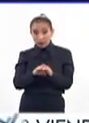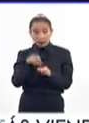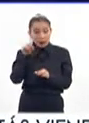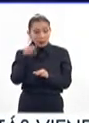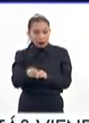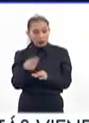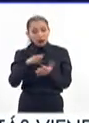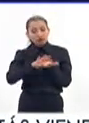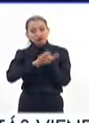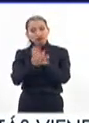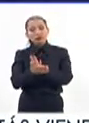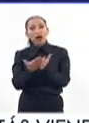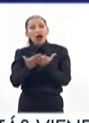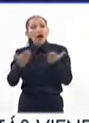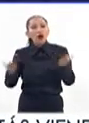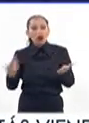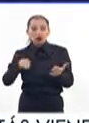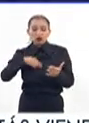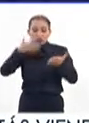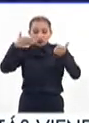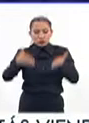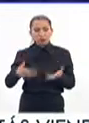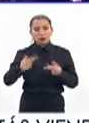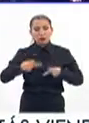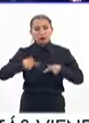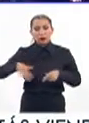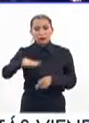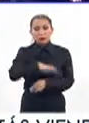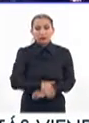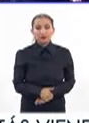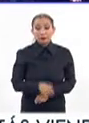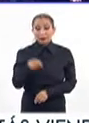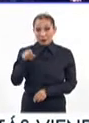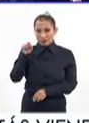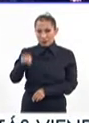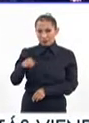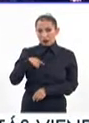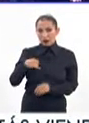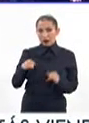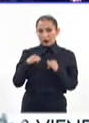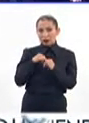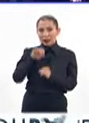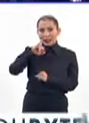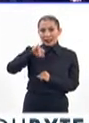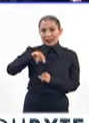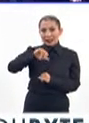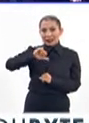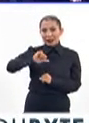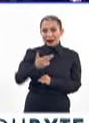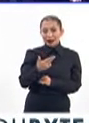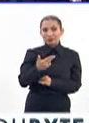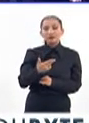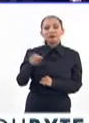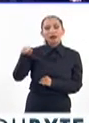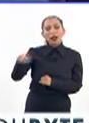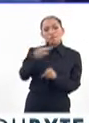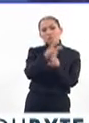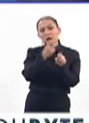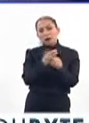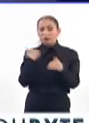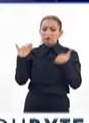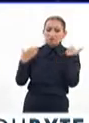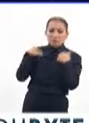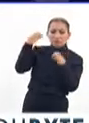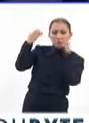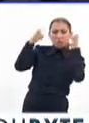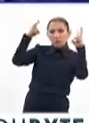medida dieron origen a lo que hoy somos como sociedad. En este marco, el Instituto Nacional de Antropología e Historia invita a